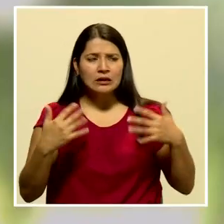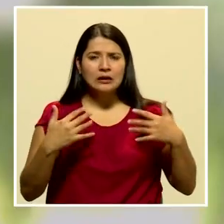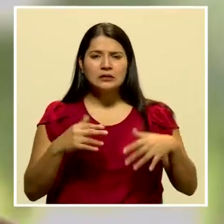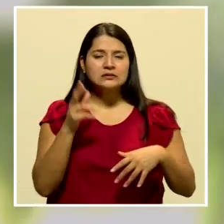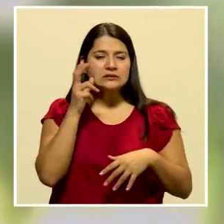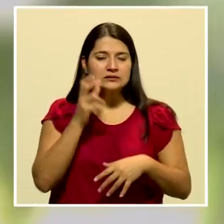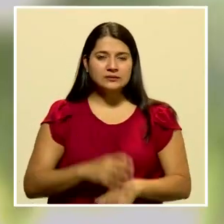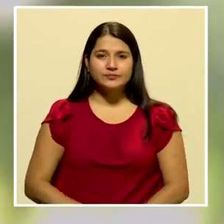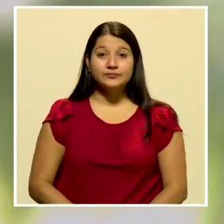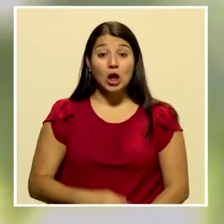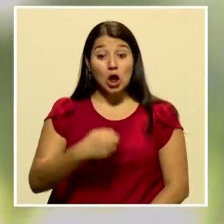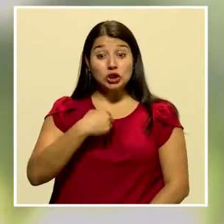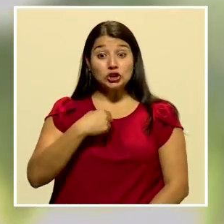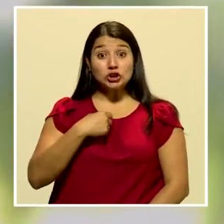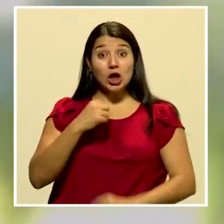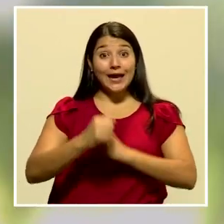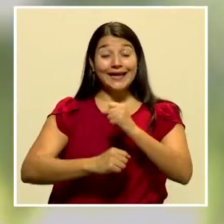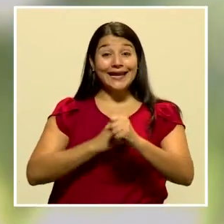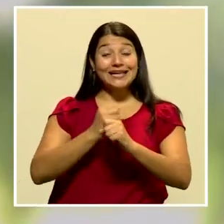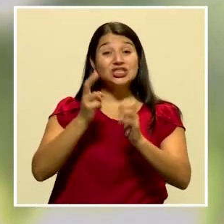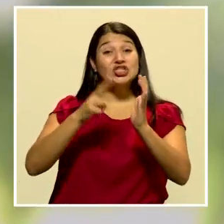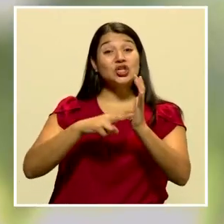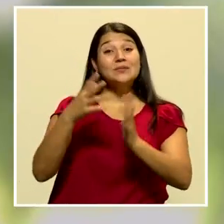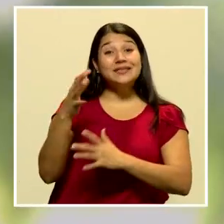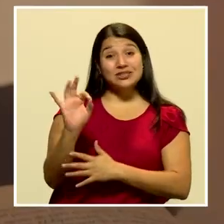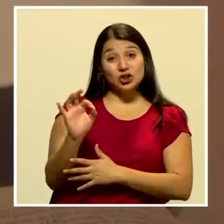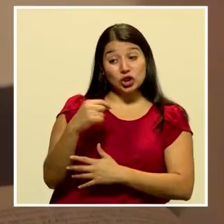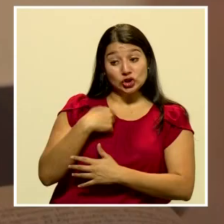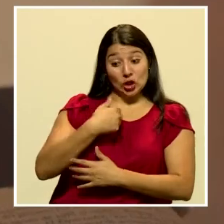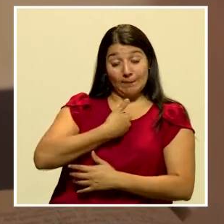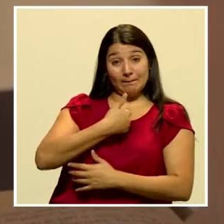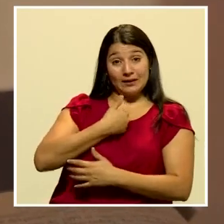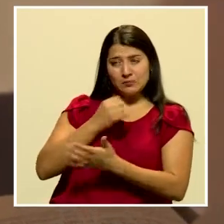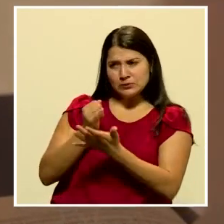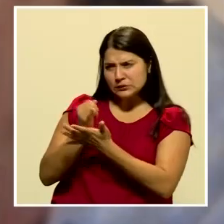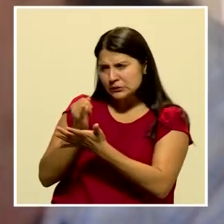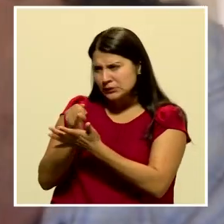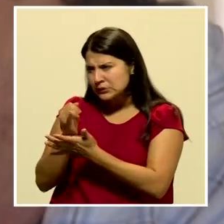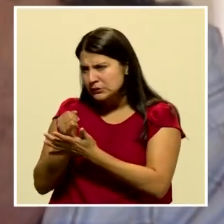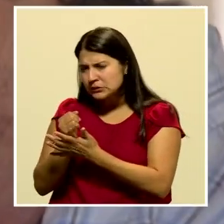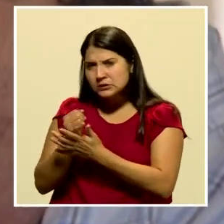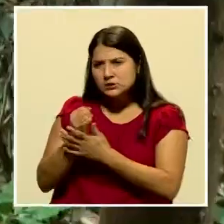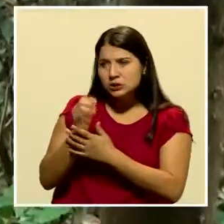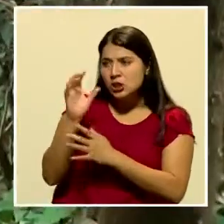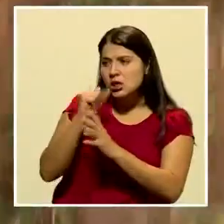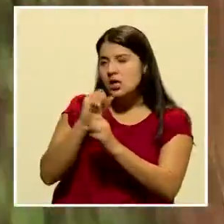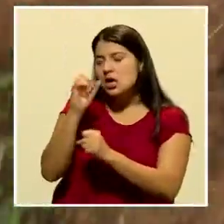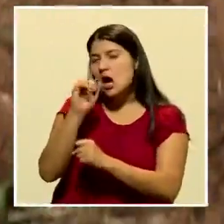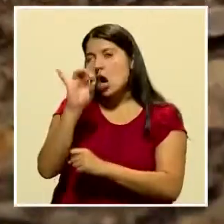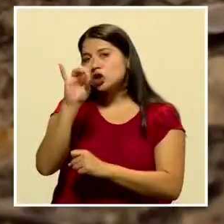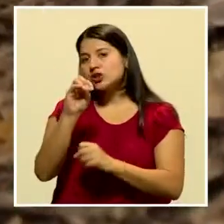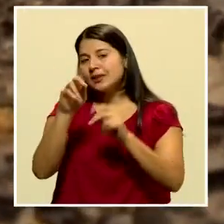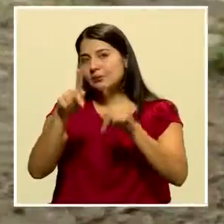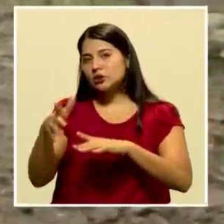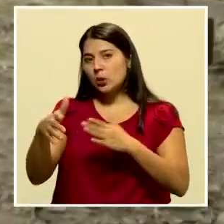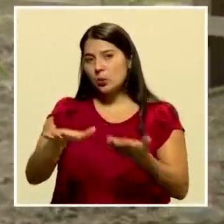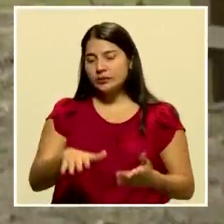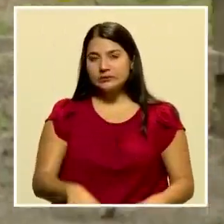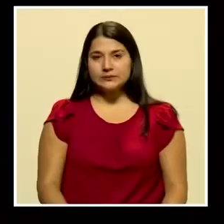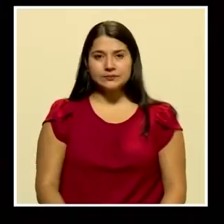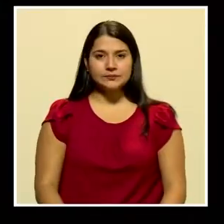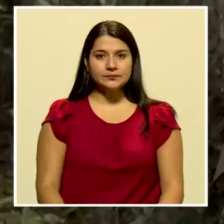Yo en el 2019 personalmente documenté mínimo 80 muertes en el 2000.